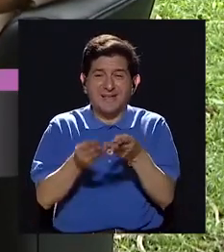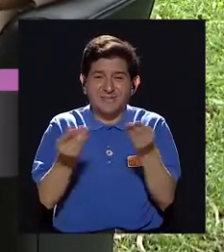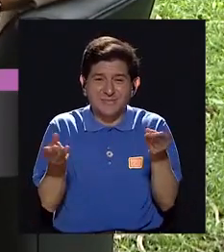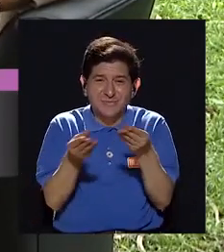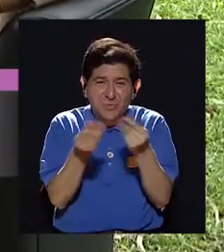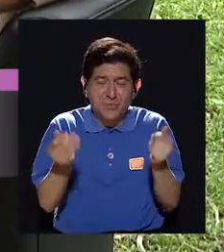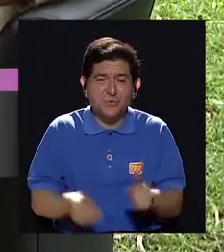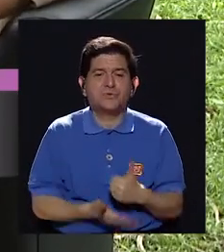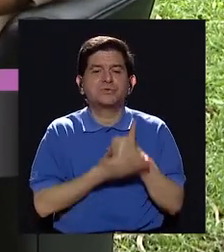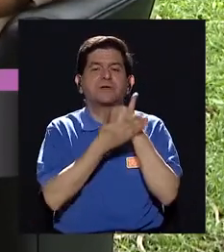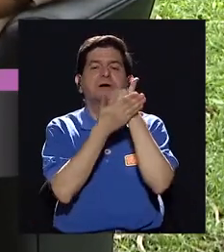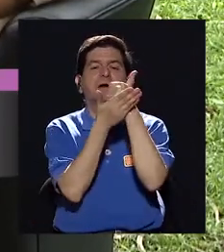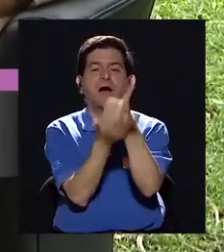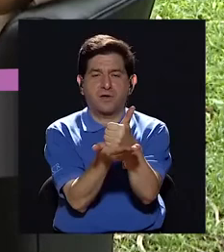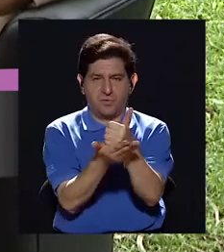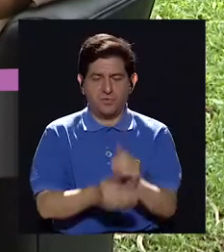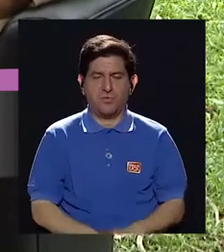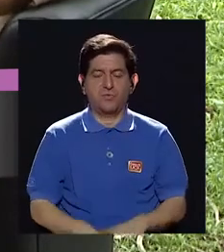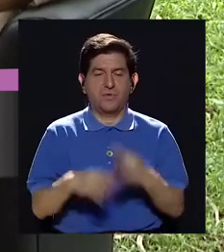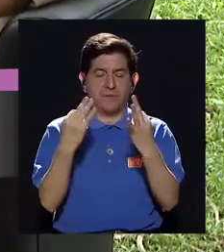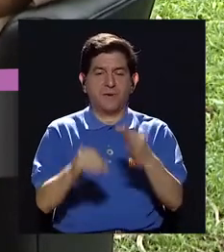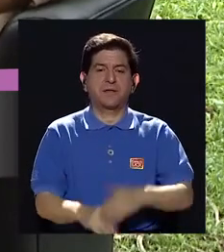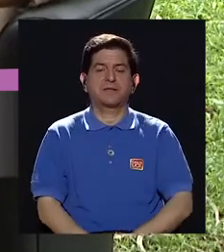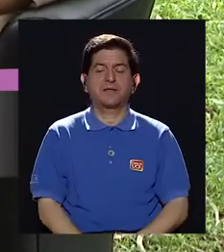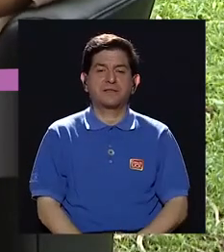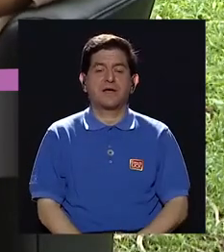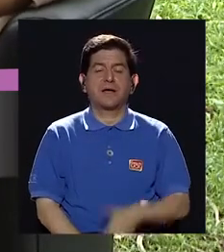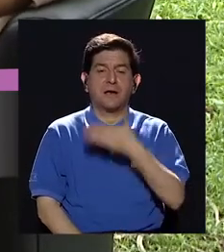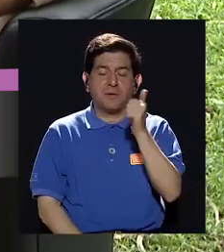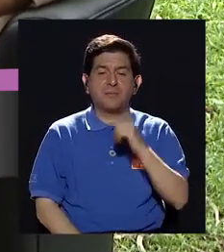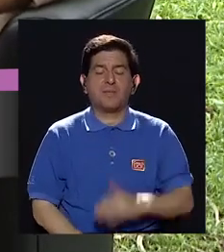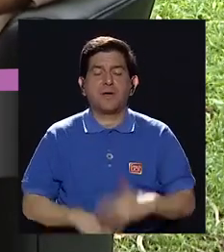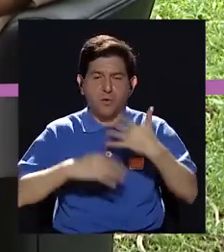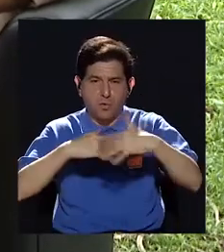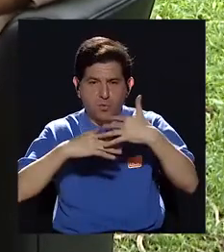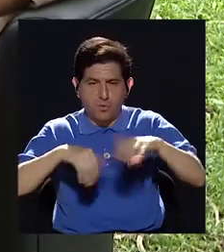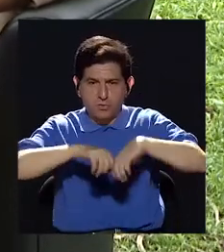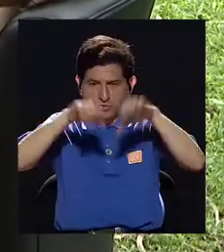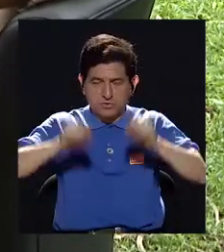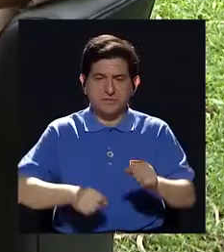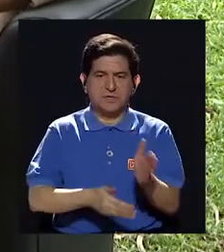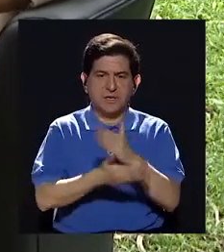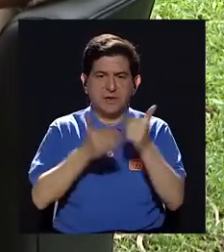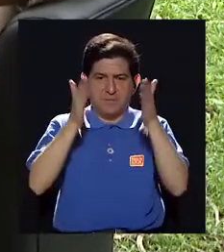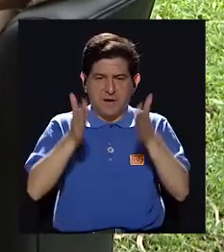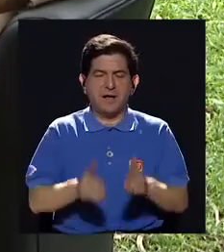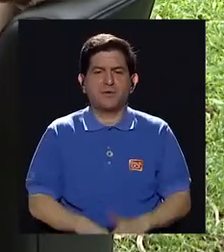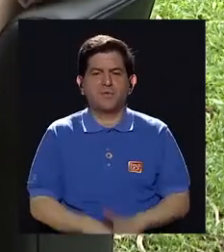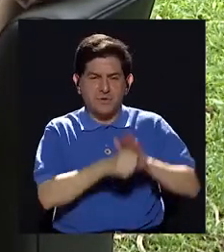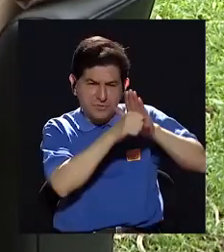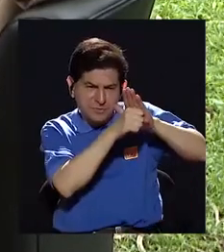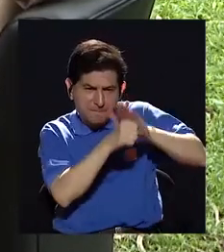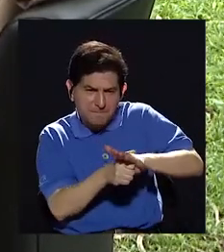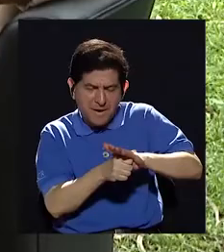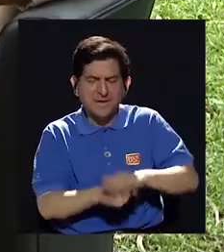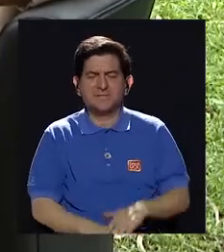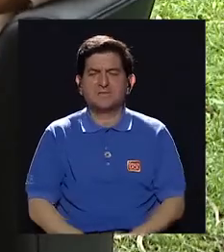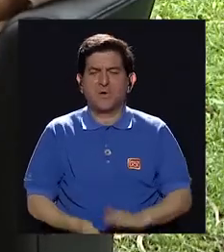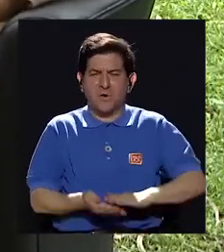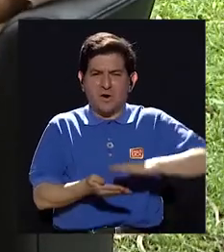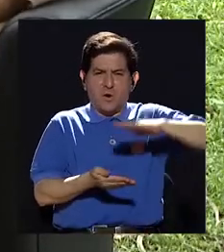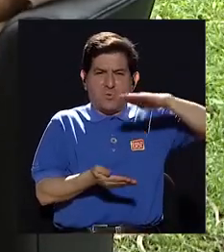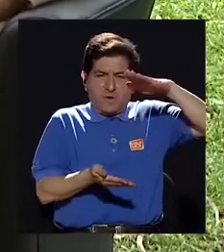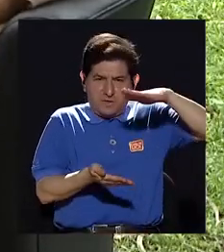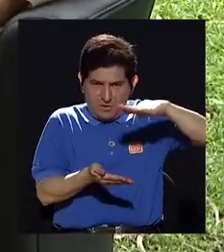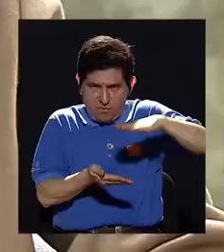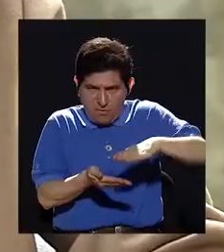alguna manera una ayuda para mejorar, digamos, la circulación, porque a veces algunos tienen como sitios de presión que aumenta